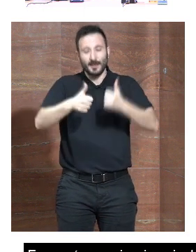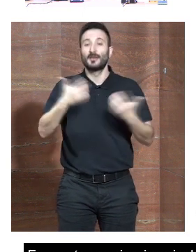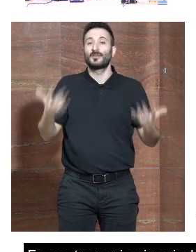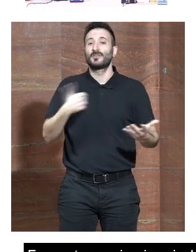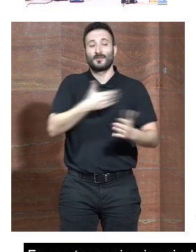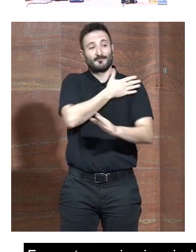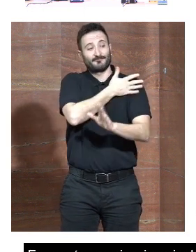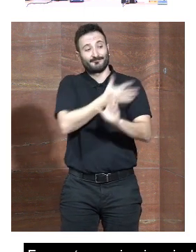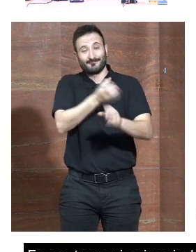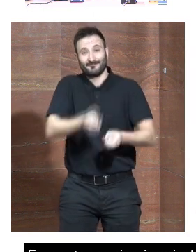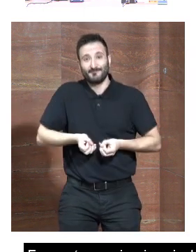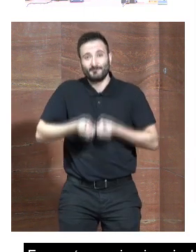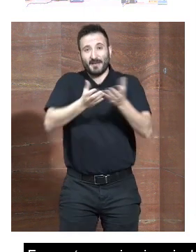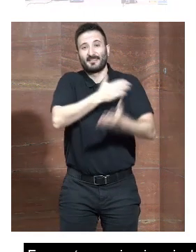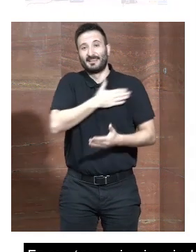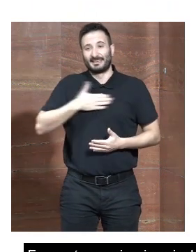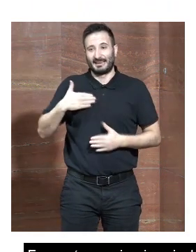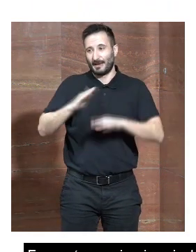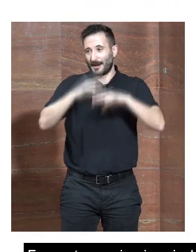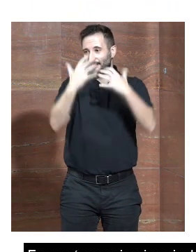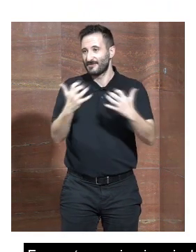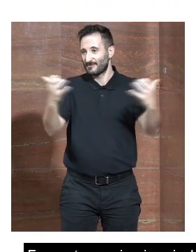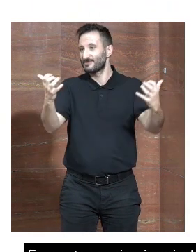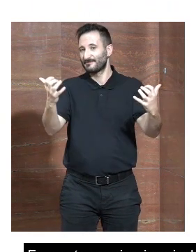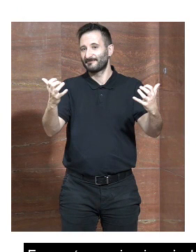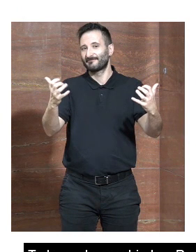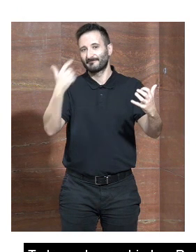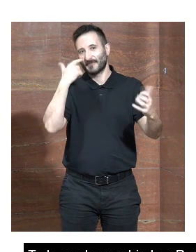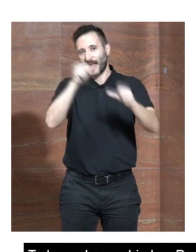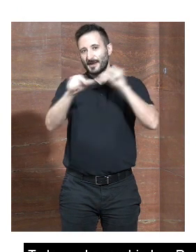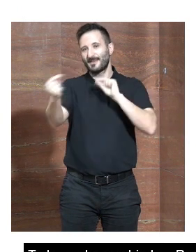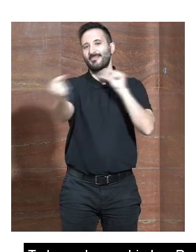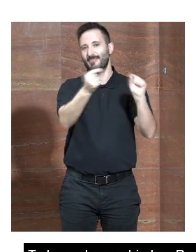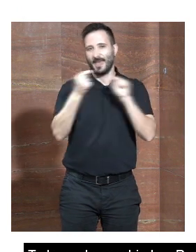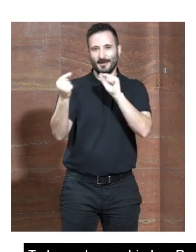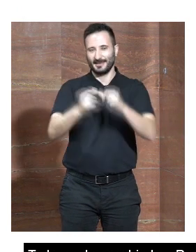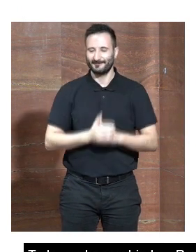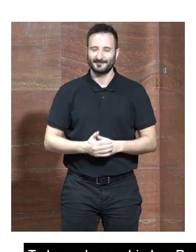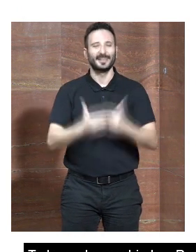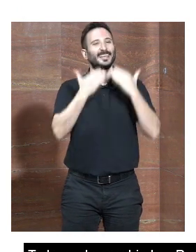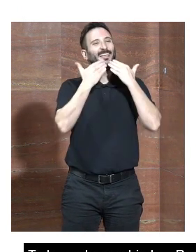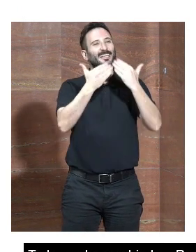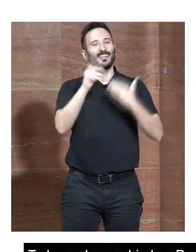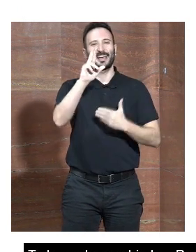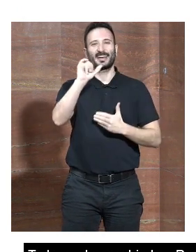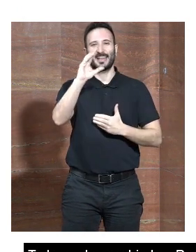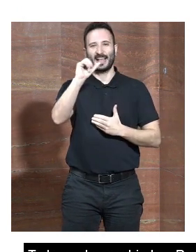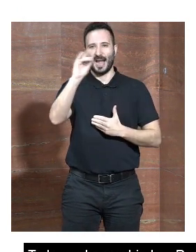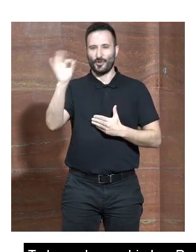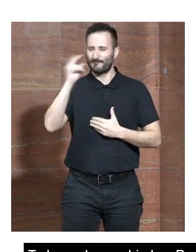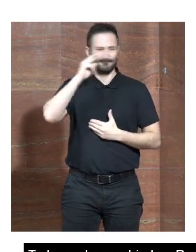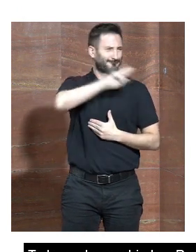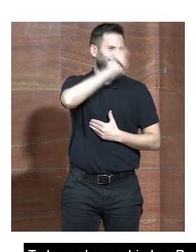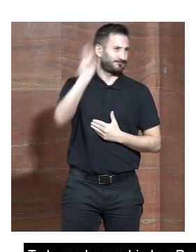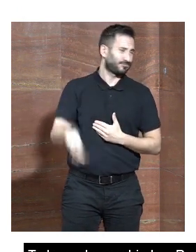estas pequeñas ideas para también debate. Muchas gracias, Ricardo. Tiene mucha razón en lo